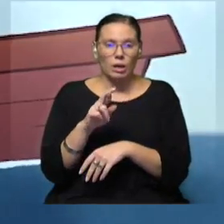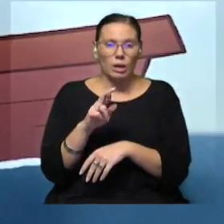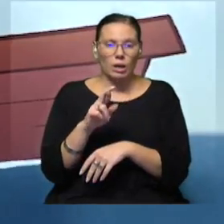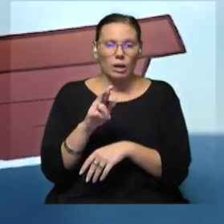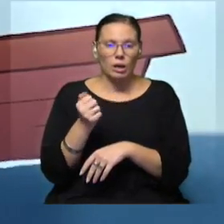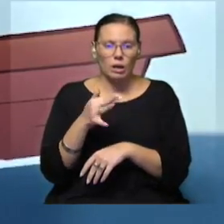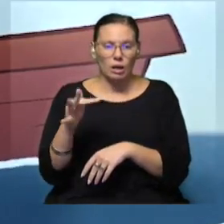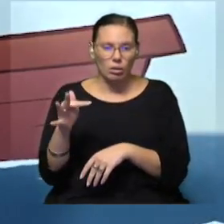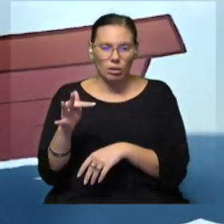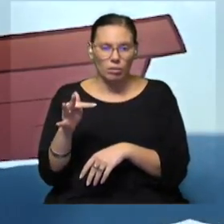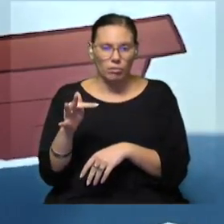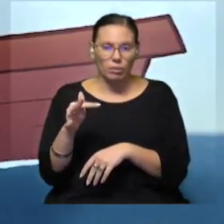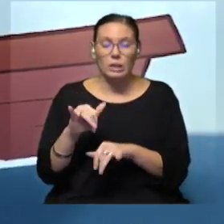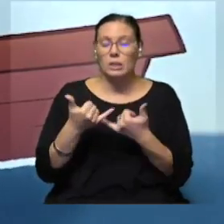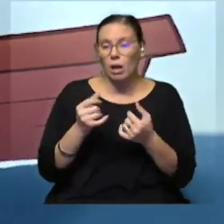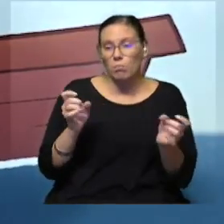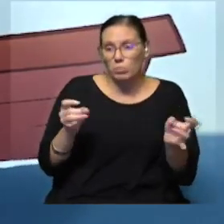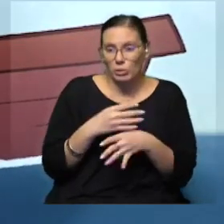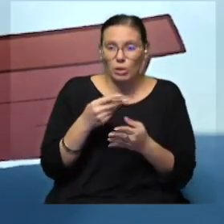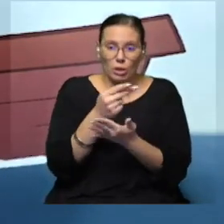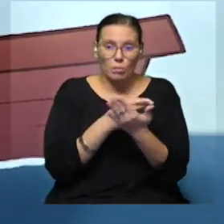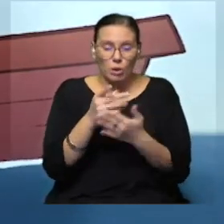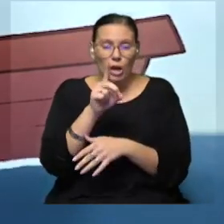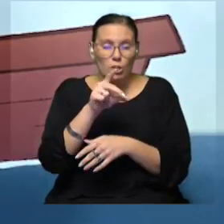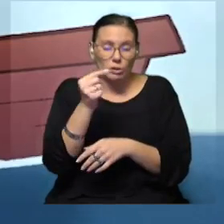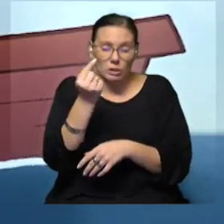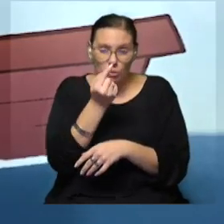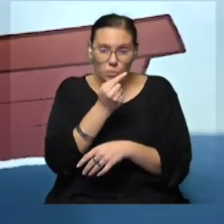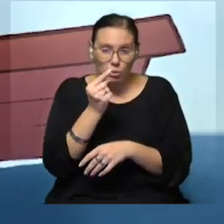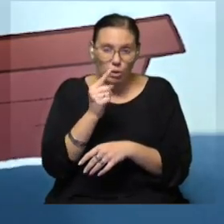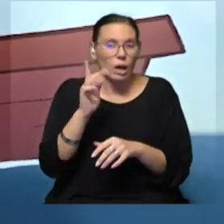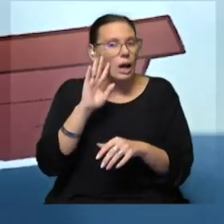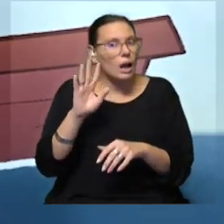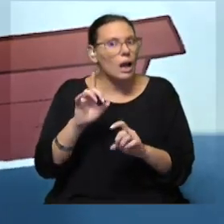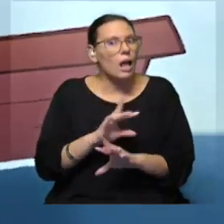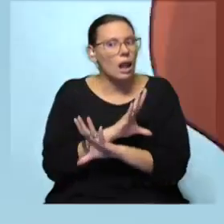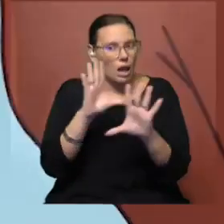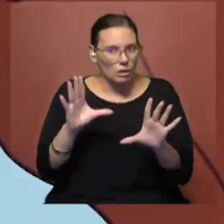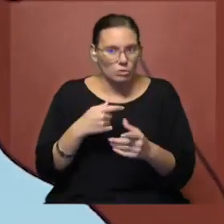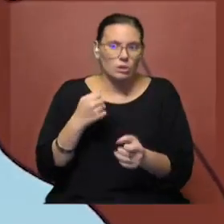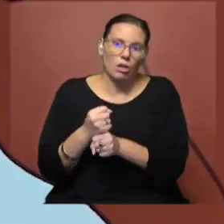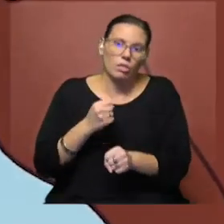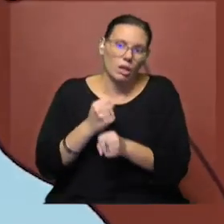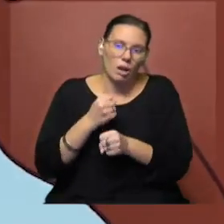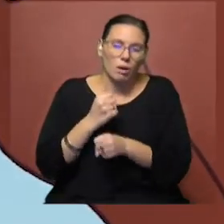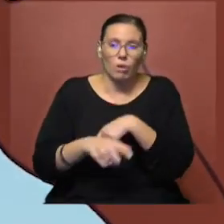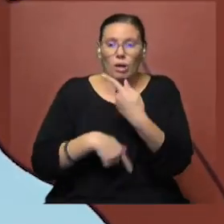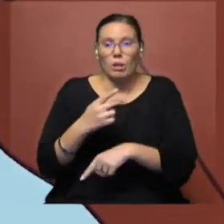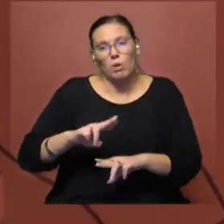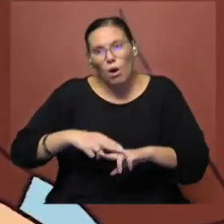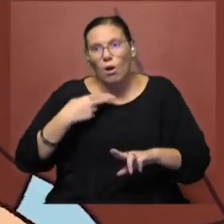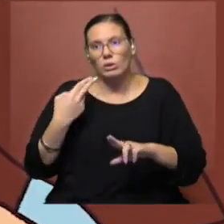como que las cosas están definidas, porque si vos vas a dibujar 12 dibujos por segundo, tiene que estar claro lo que hay que hacer, o haces un montón de trabajo al pedo que luego hay que